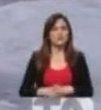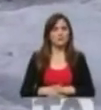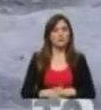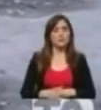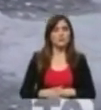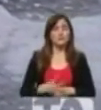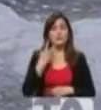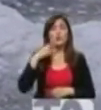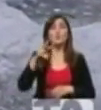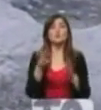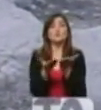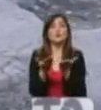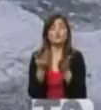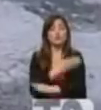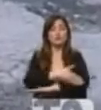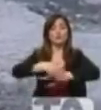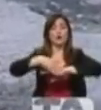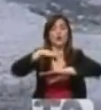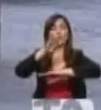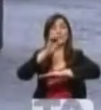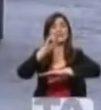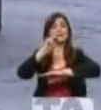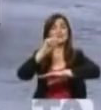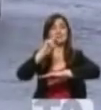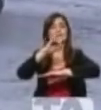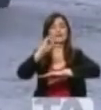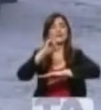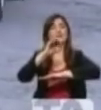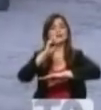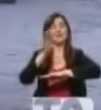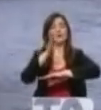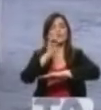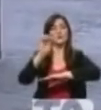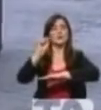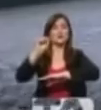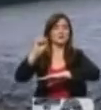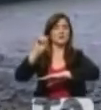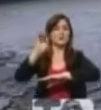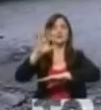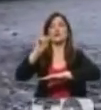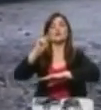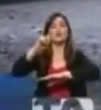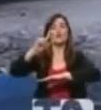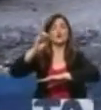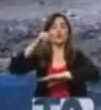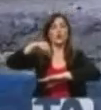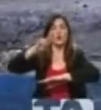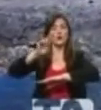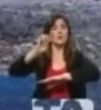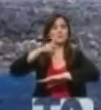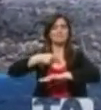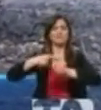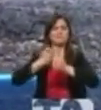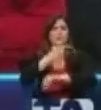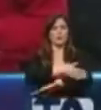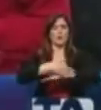Estas imágenes corresponden a la calle Venancio Estandoque, una de las principales vías de Solanda, sector 3, en el sur de la capital. La